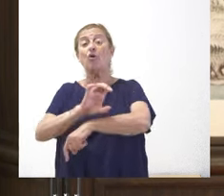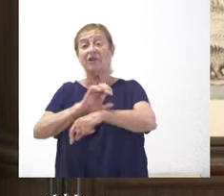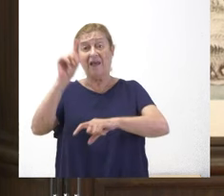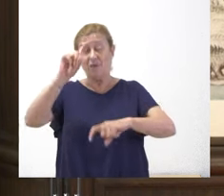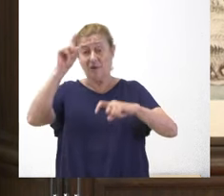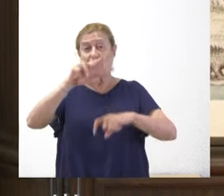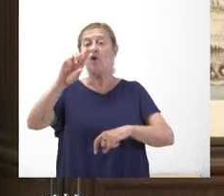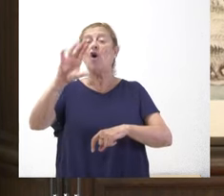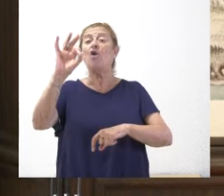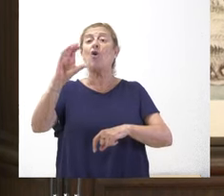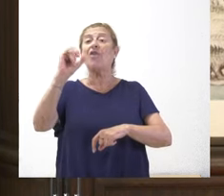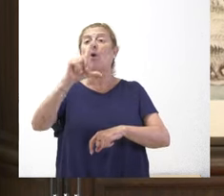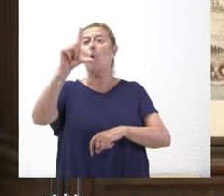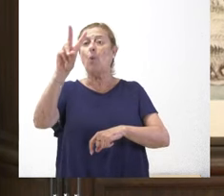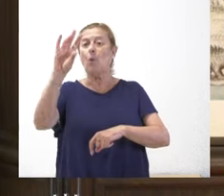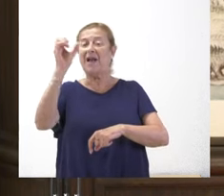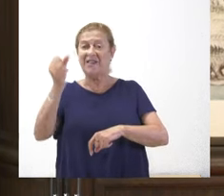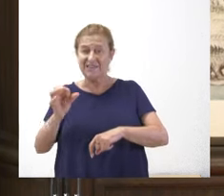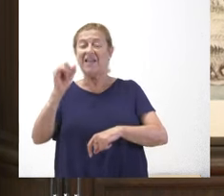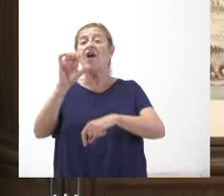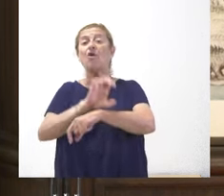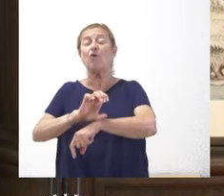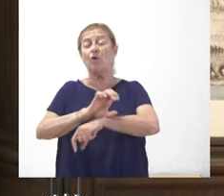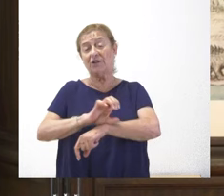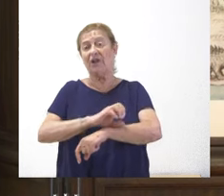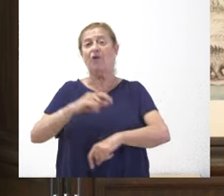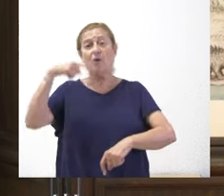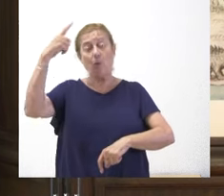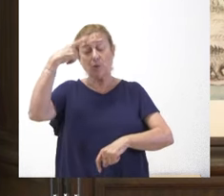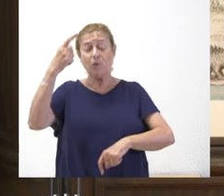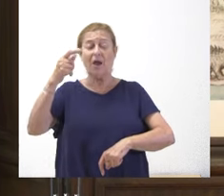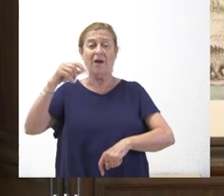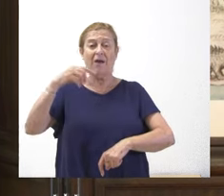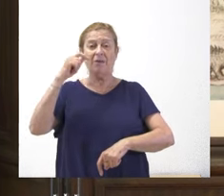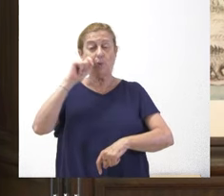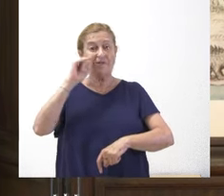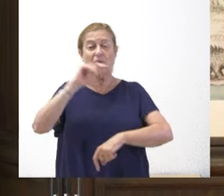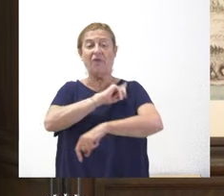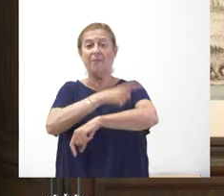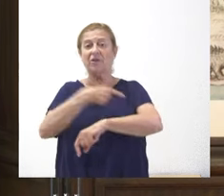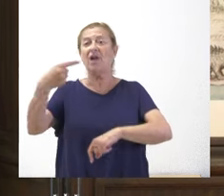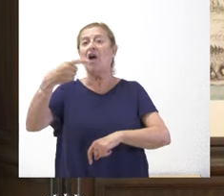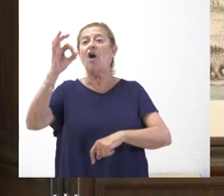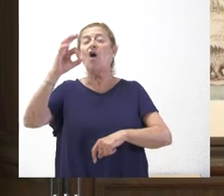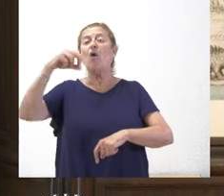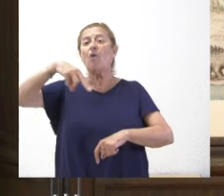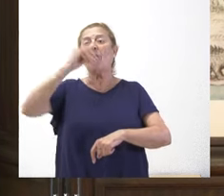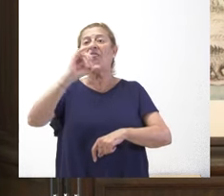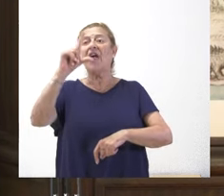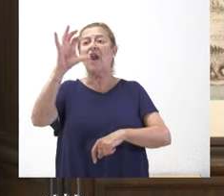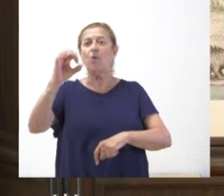Rocío Lucas Navas y consejero de cultura turismo y deporte Gonzalo santonja